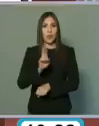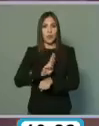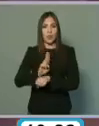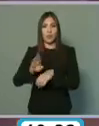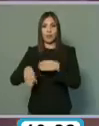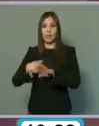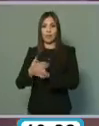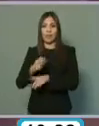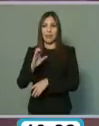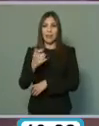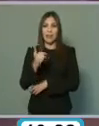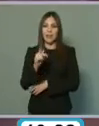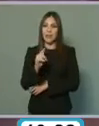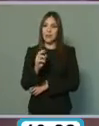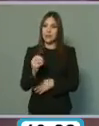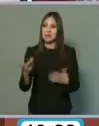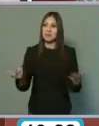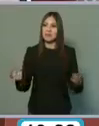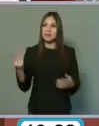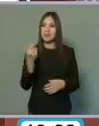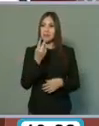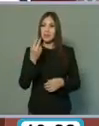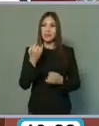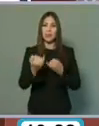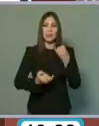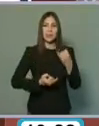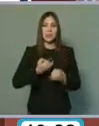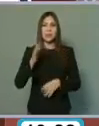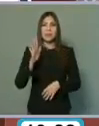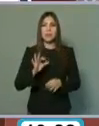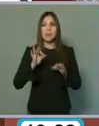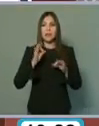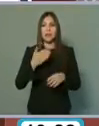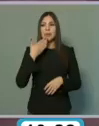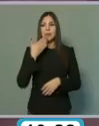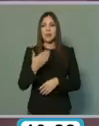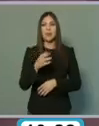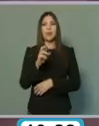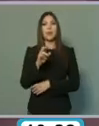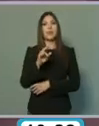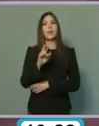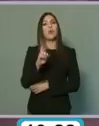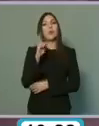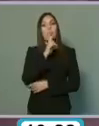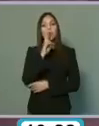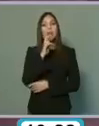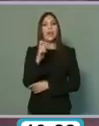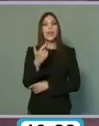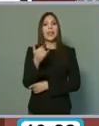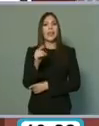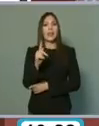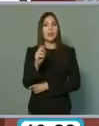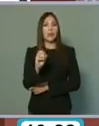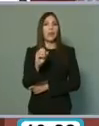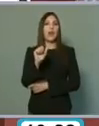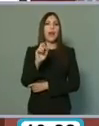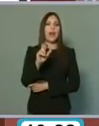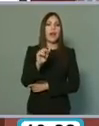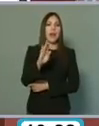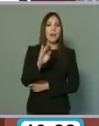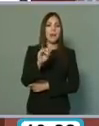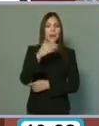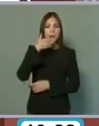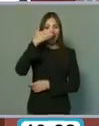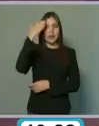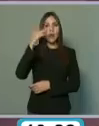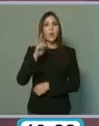es que este grupo además les sienta muy bien. En teoría están Rusia, Egipto, Arabia Saudita y Uruguay, y tendrían que pasar pues el anfitrión Rusia,